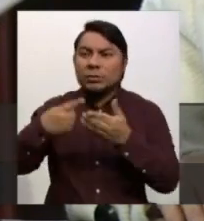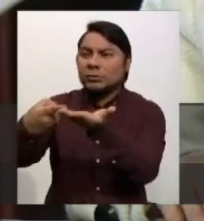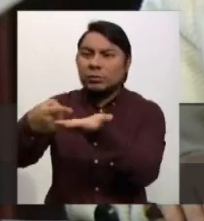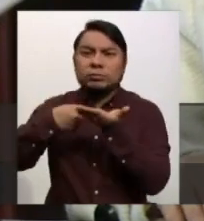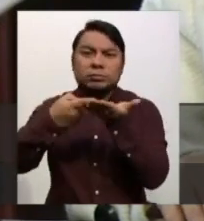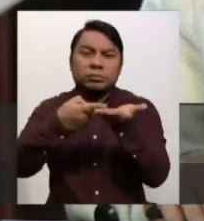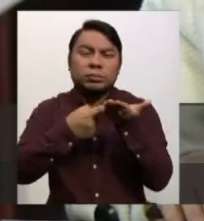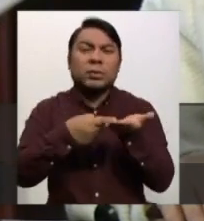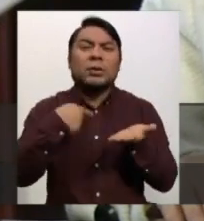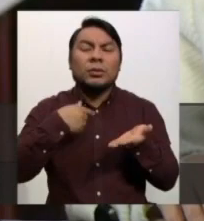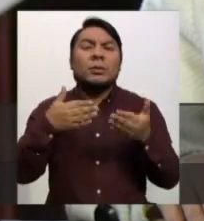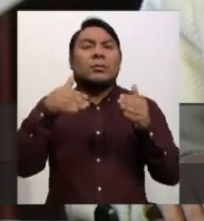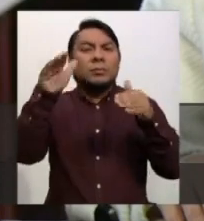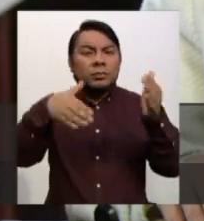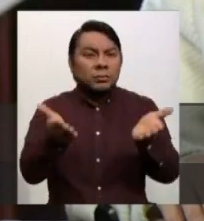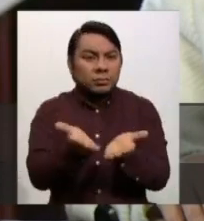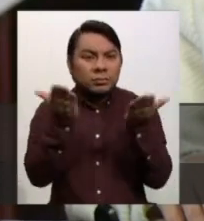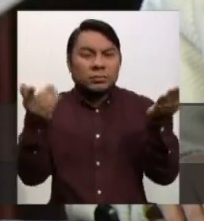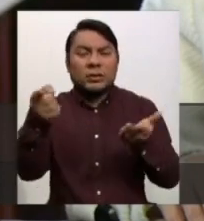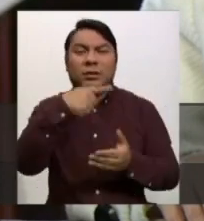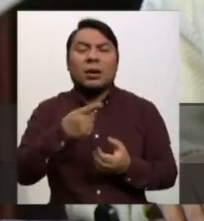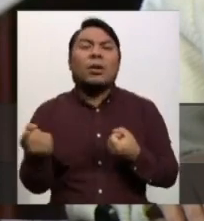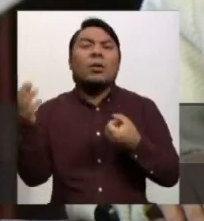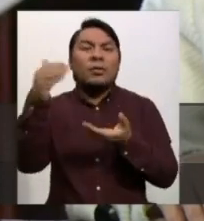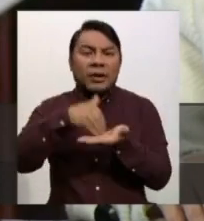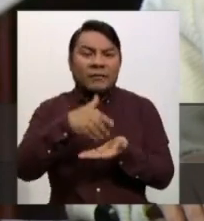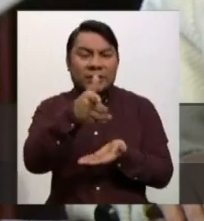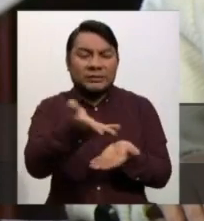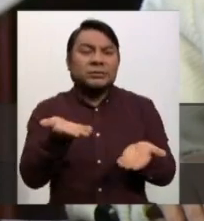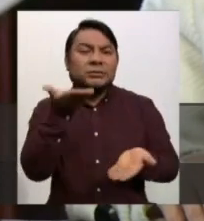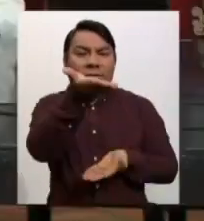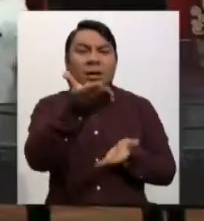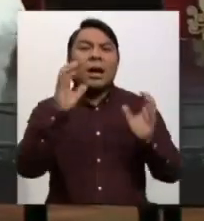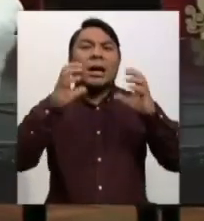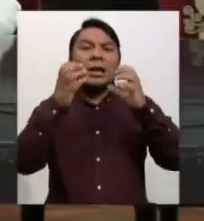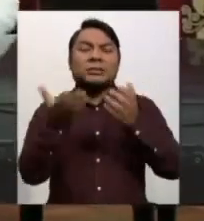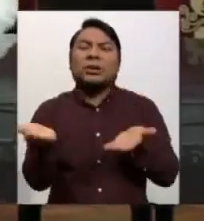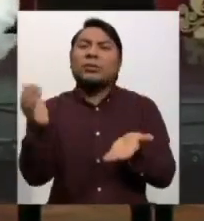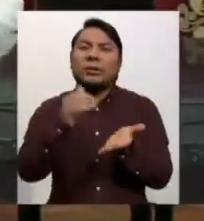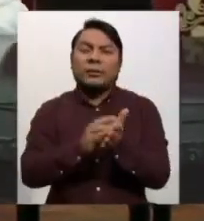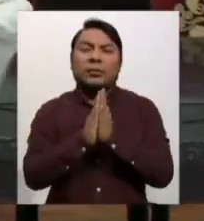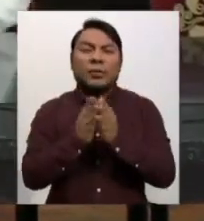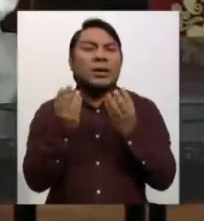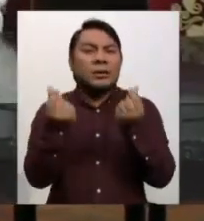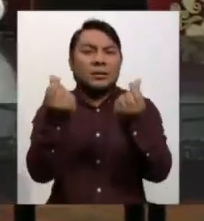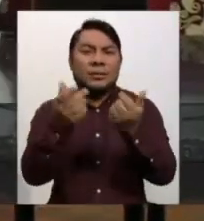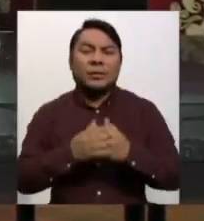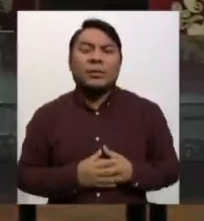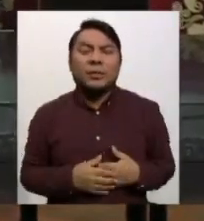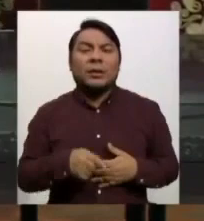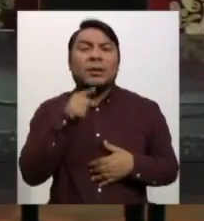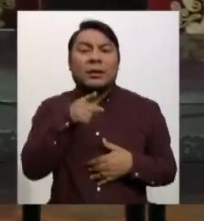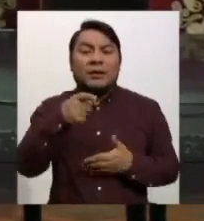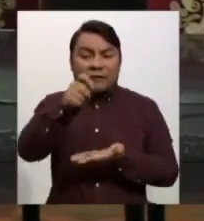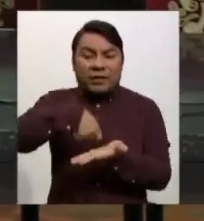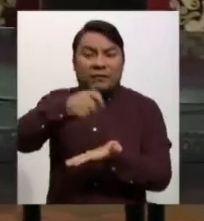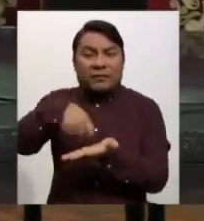invocamos a que se reanuden las clases cuanto antes. El acuerdo fue firmado por los